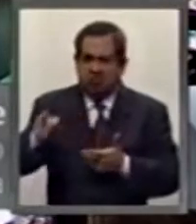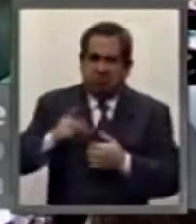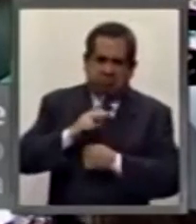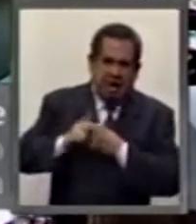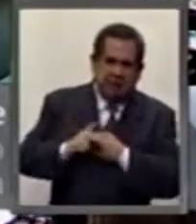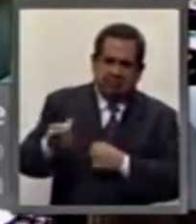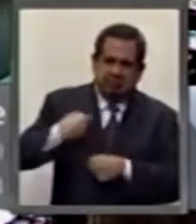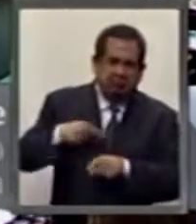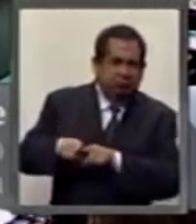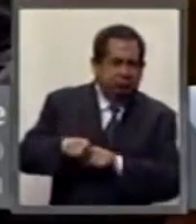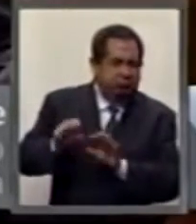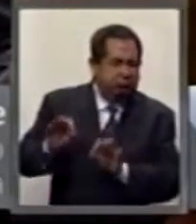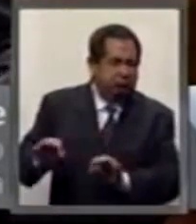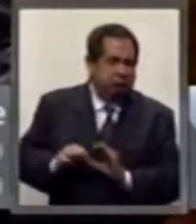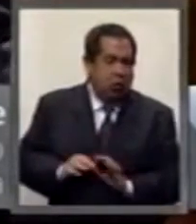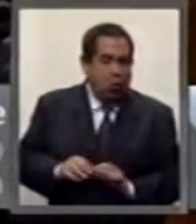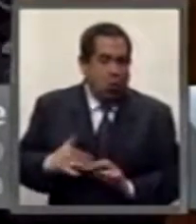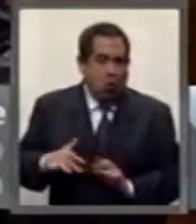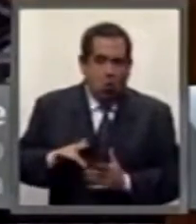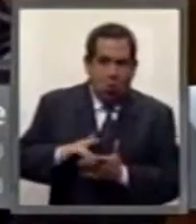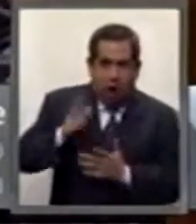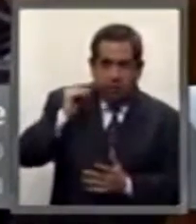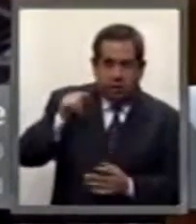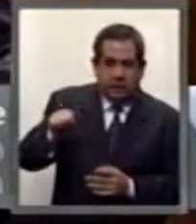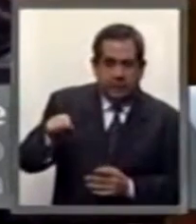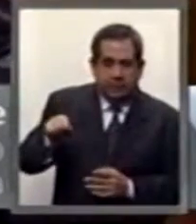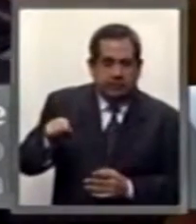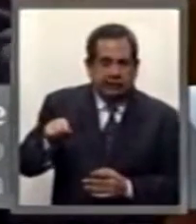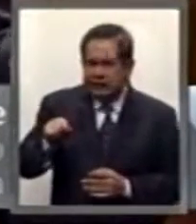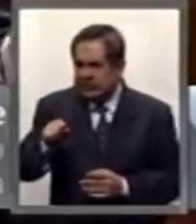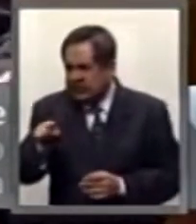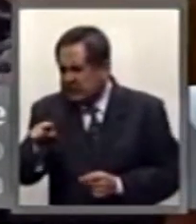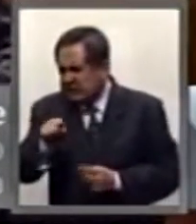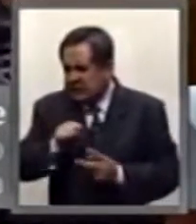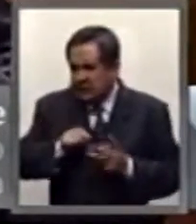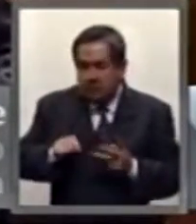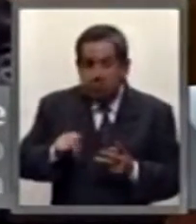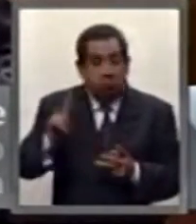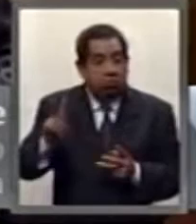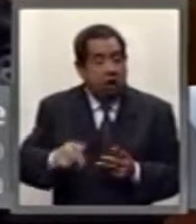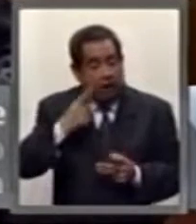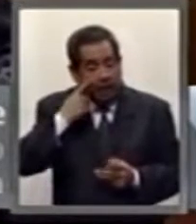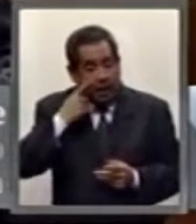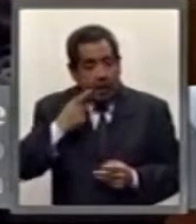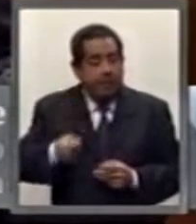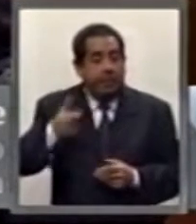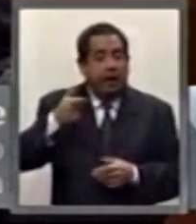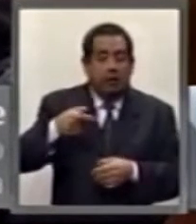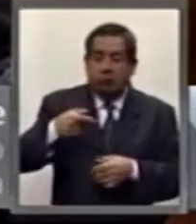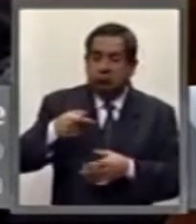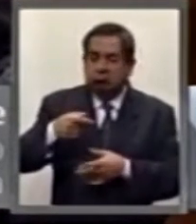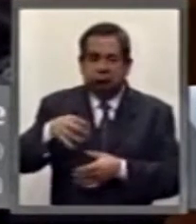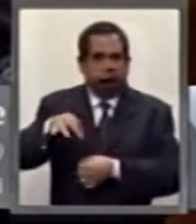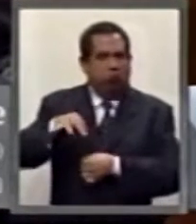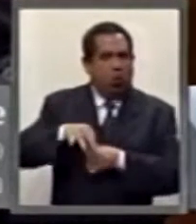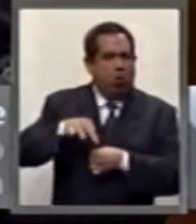nación hermana y experiencias interesantes como la realización del voto